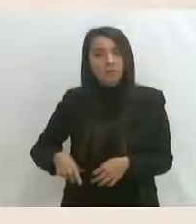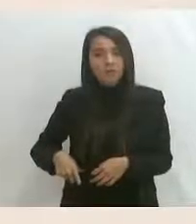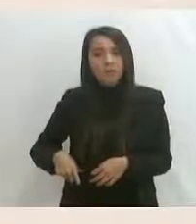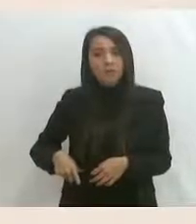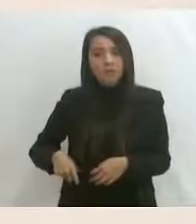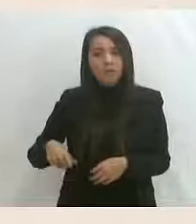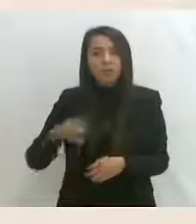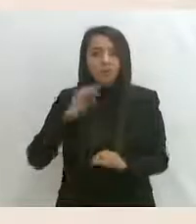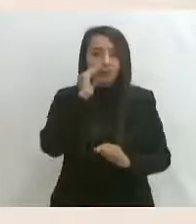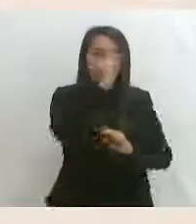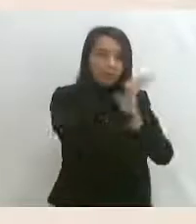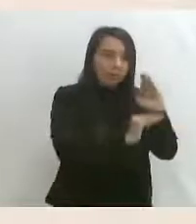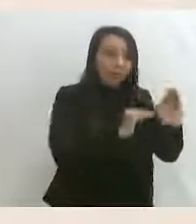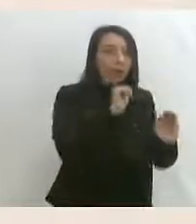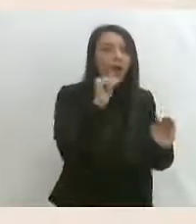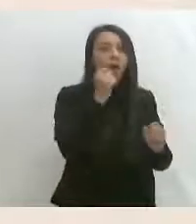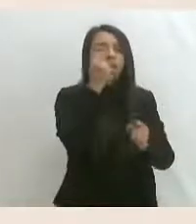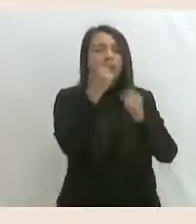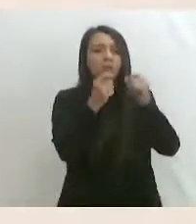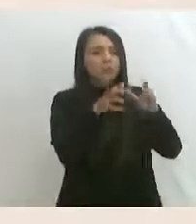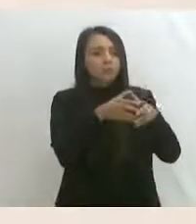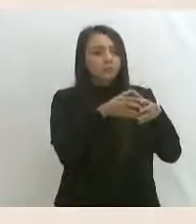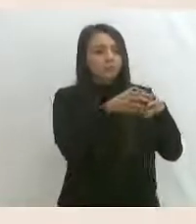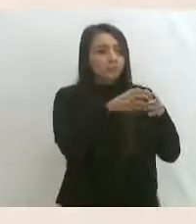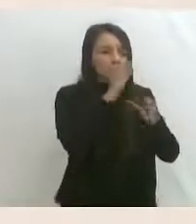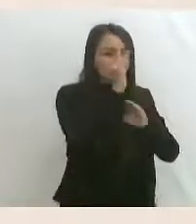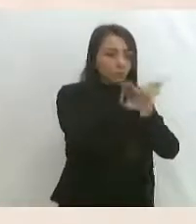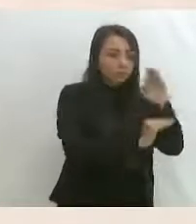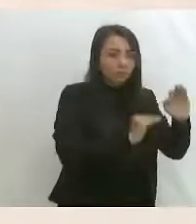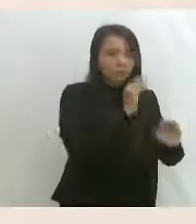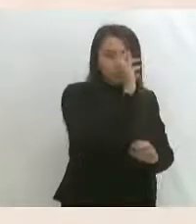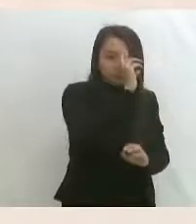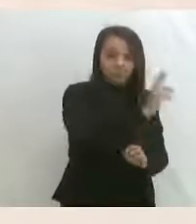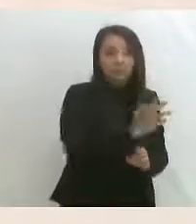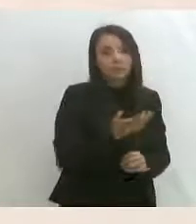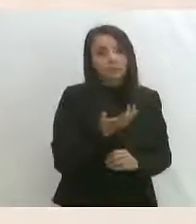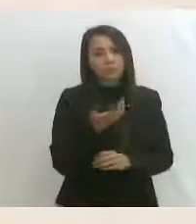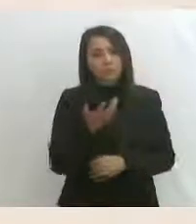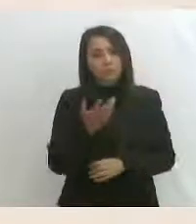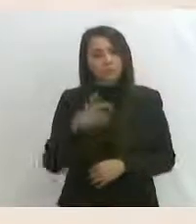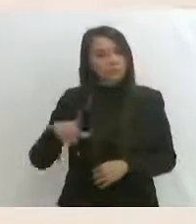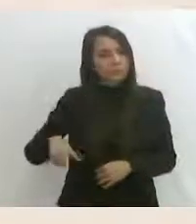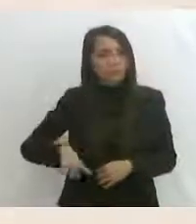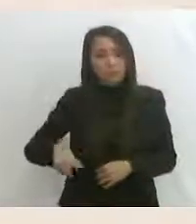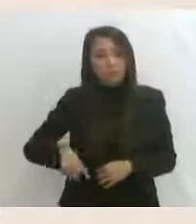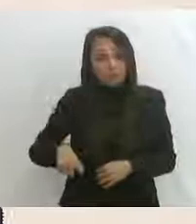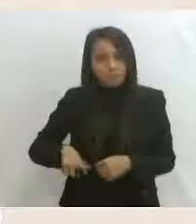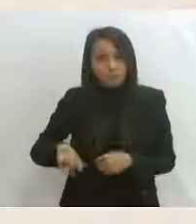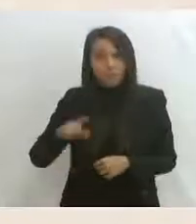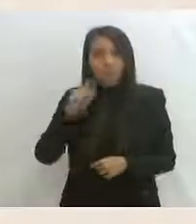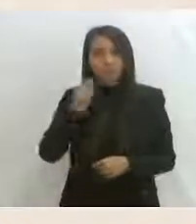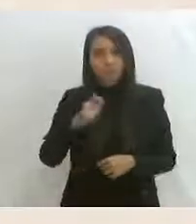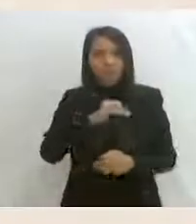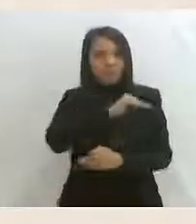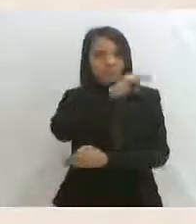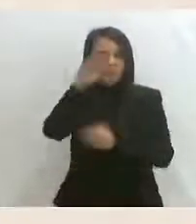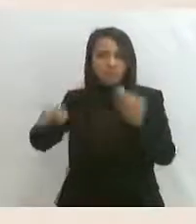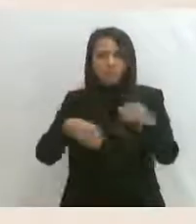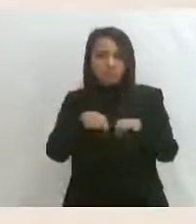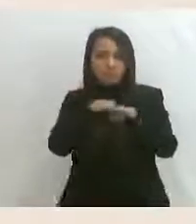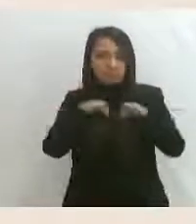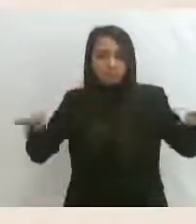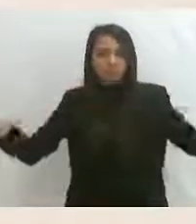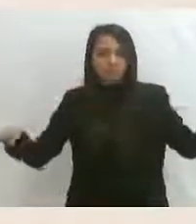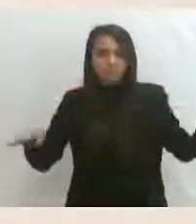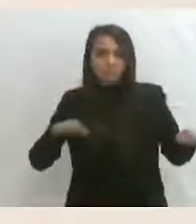al servicio de unos cuantos. El gobierno es de todos.